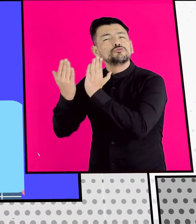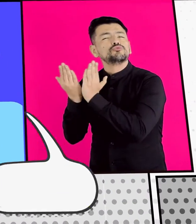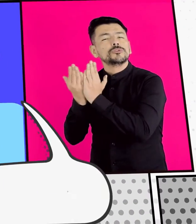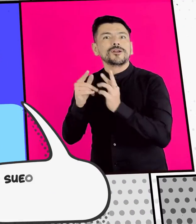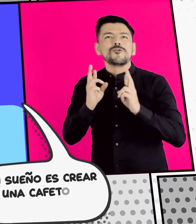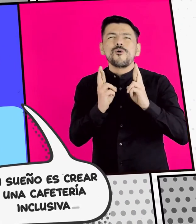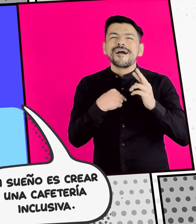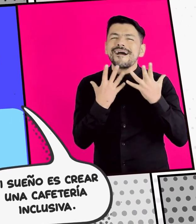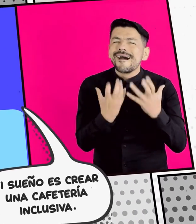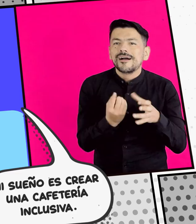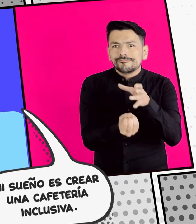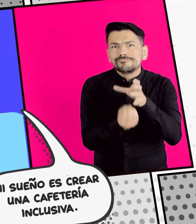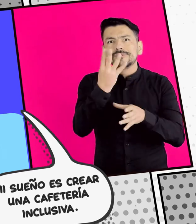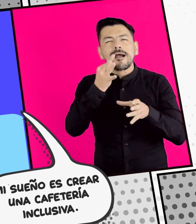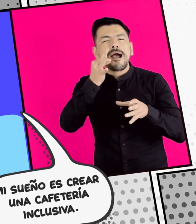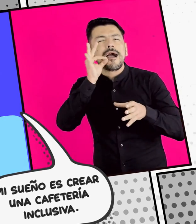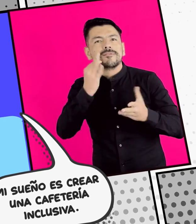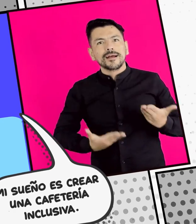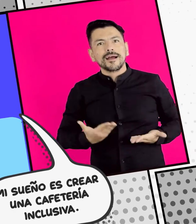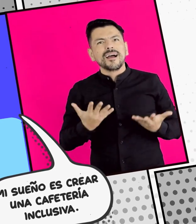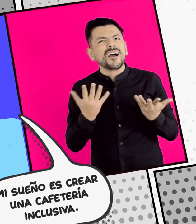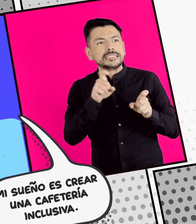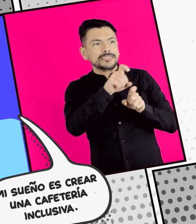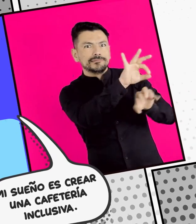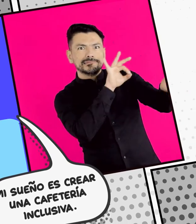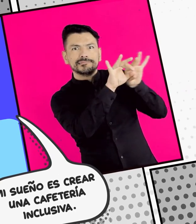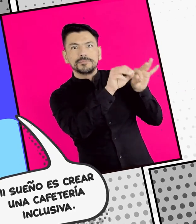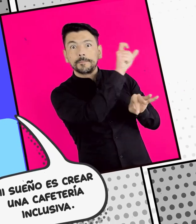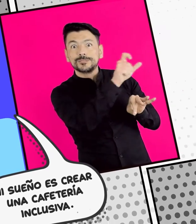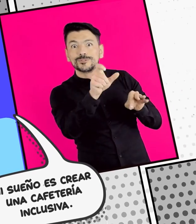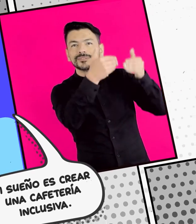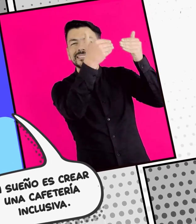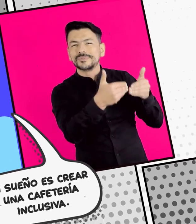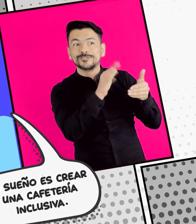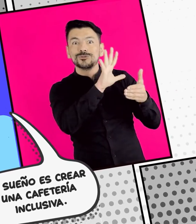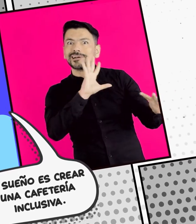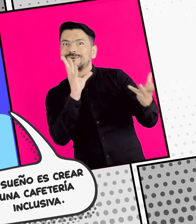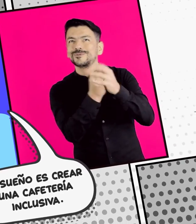crear una cafetería inclusiva como espacio de trabajo para personas con discapacidad